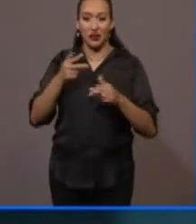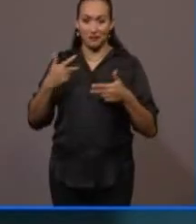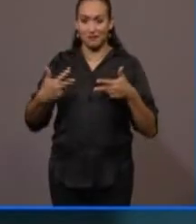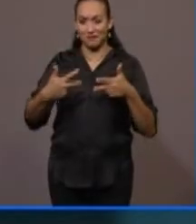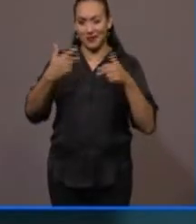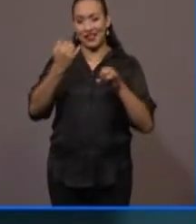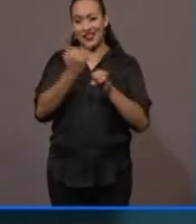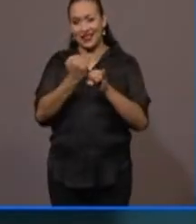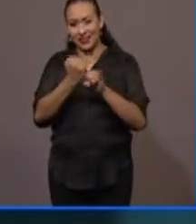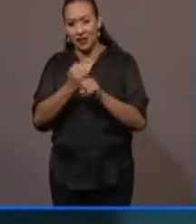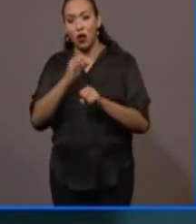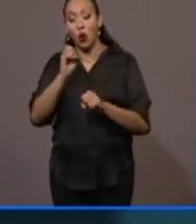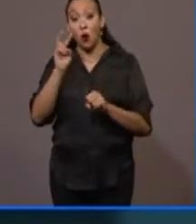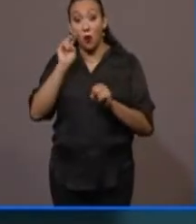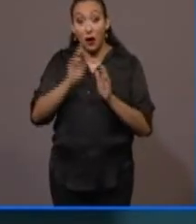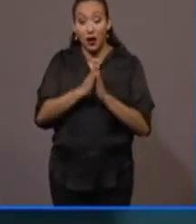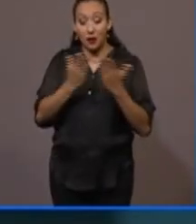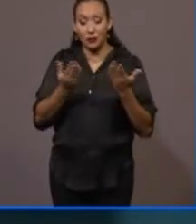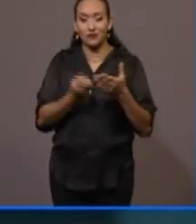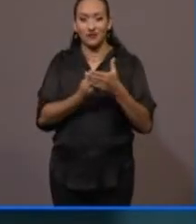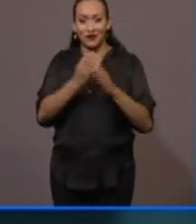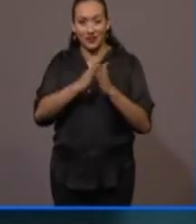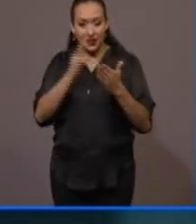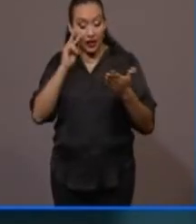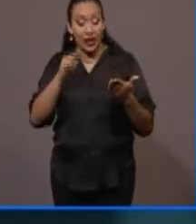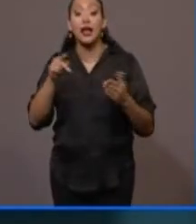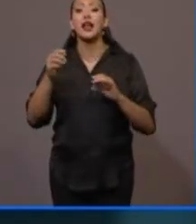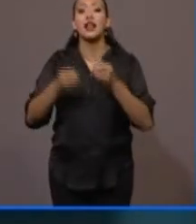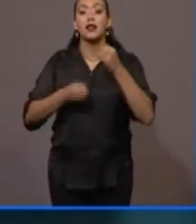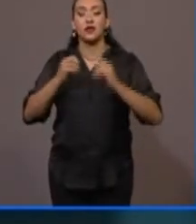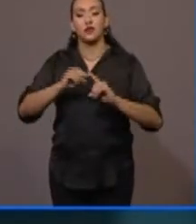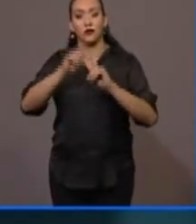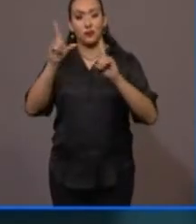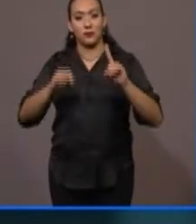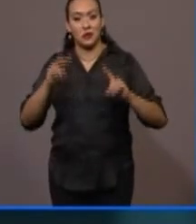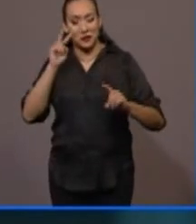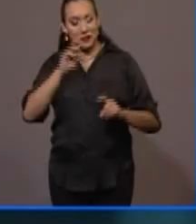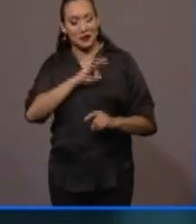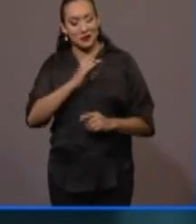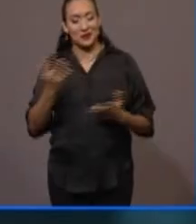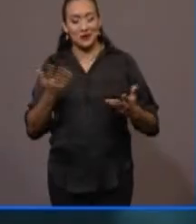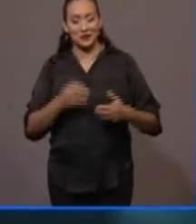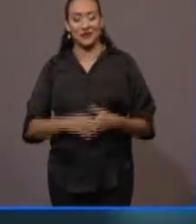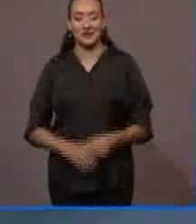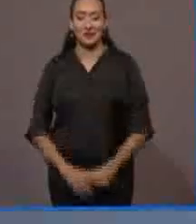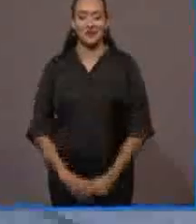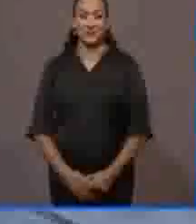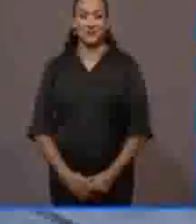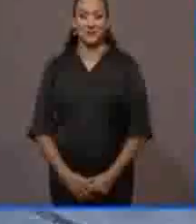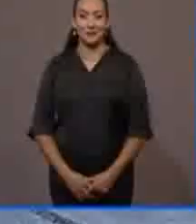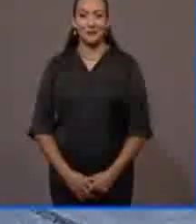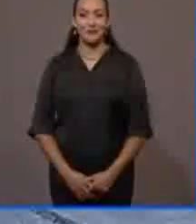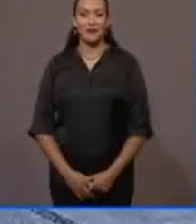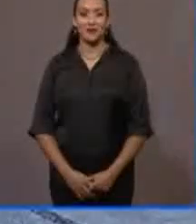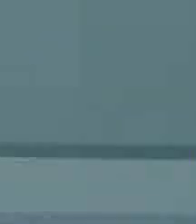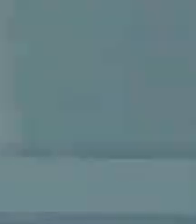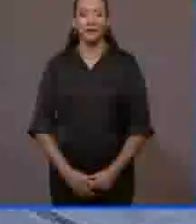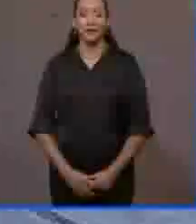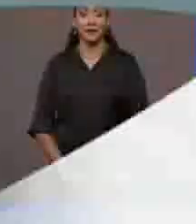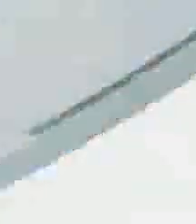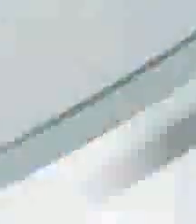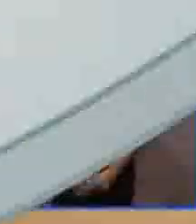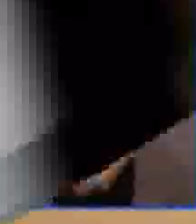y consultar los nuevos manuales en el enlace que encontrará en las redes sociales de la Suprema Corte.